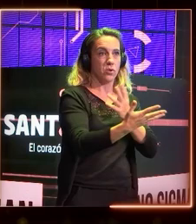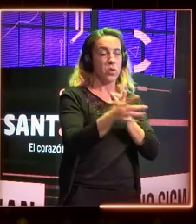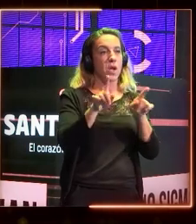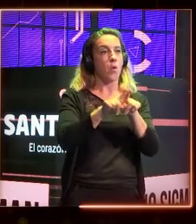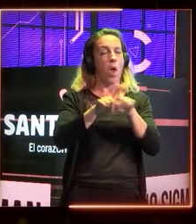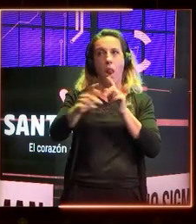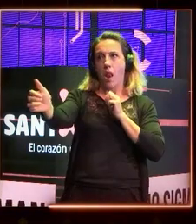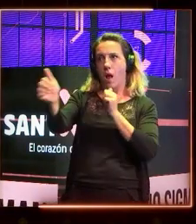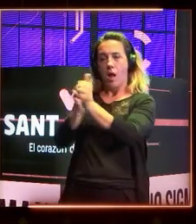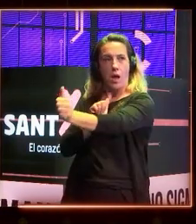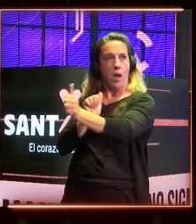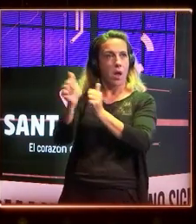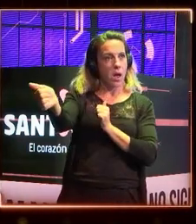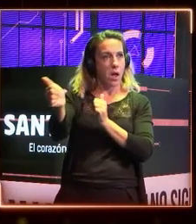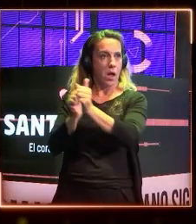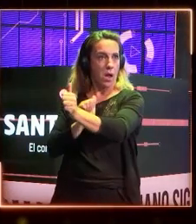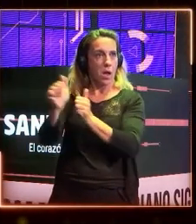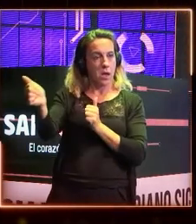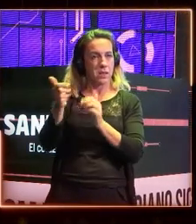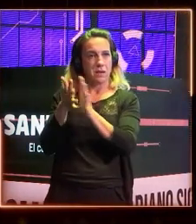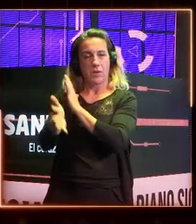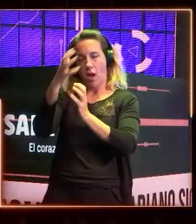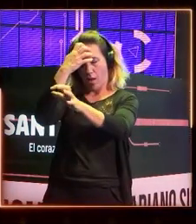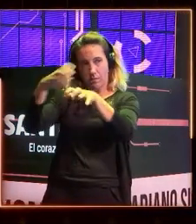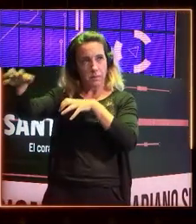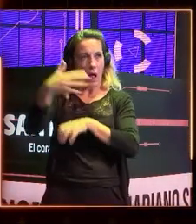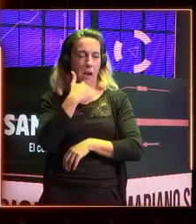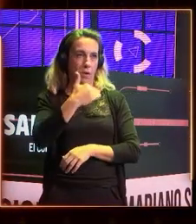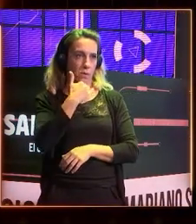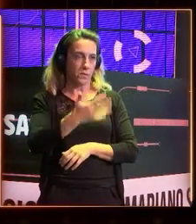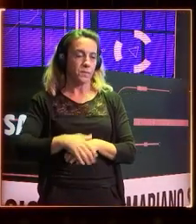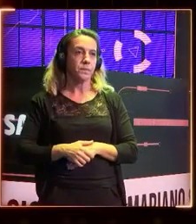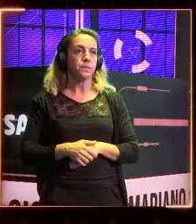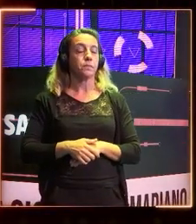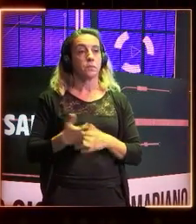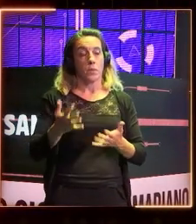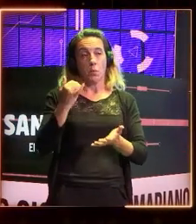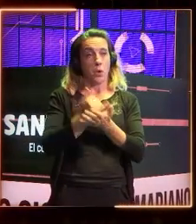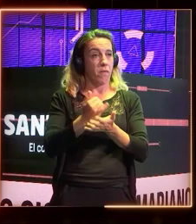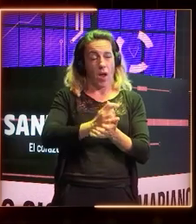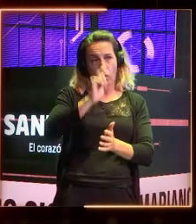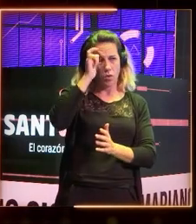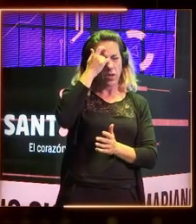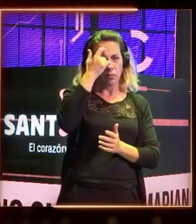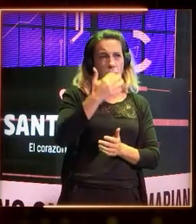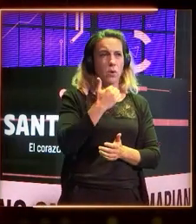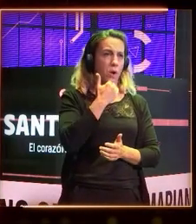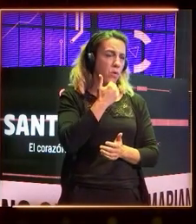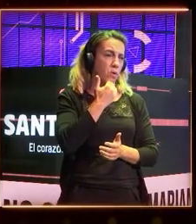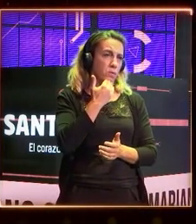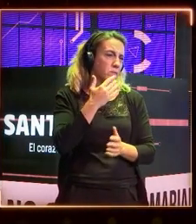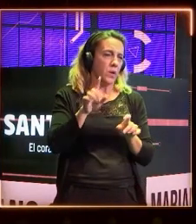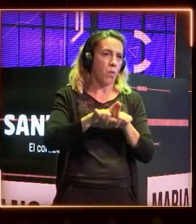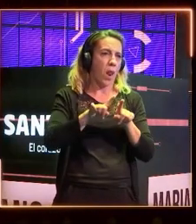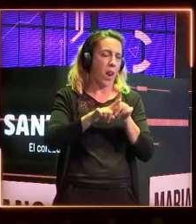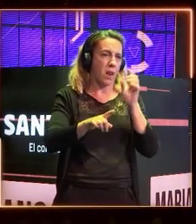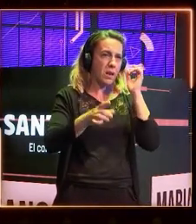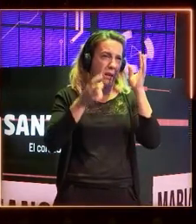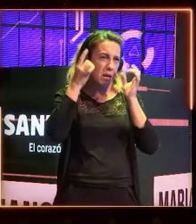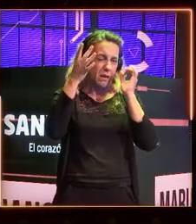ya no de gestos sino de palabras producía empatía y esta era una prueba de concepto fue fascinante er una especie de ejercicio circense